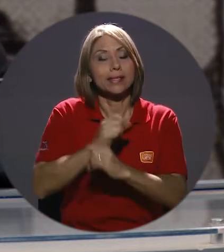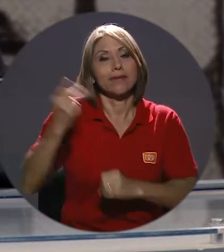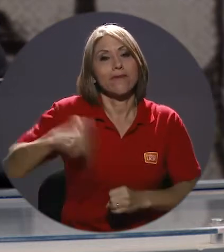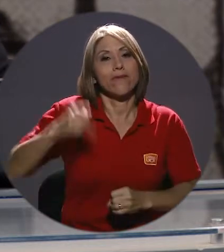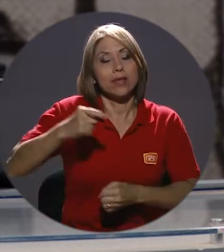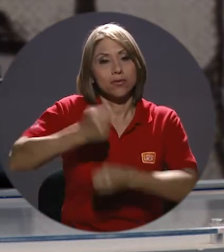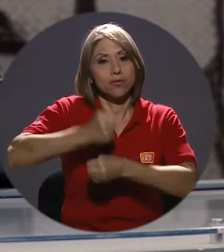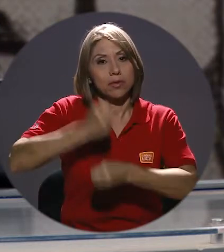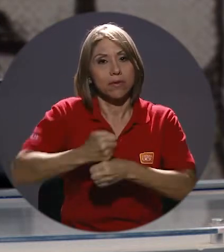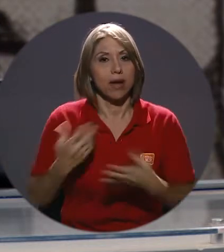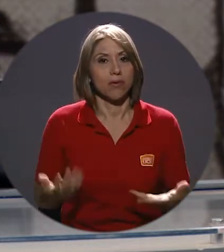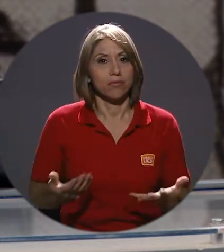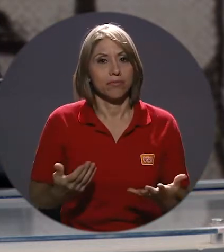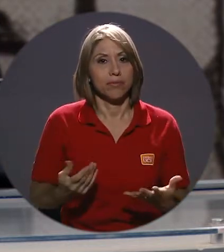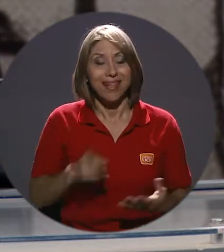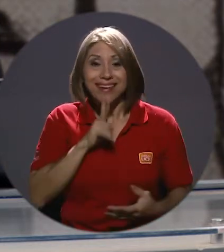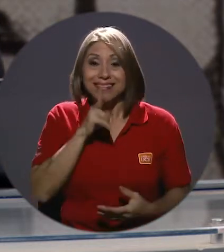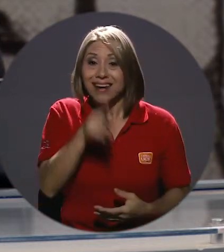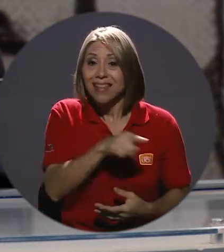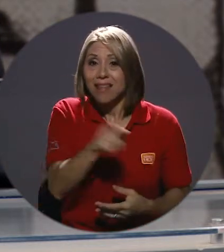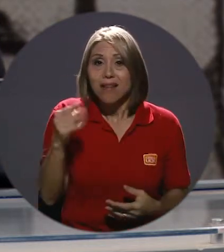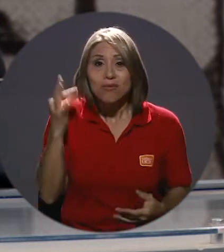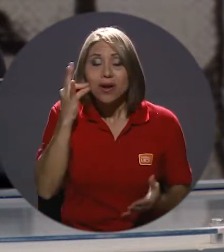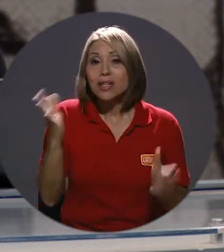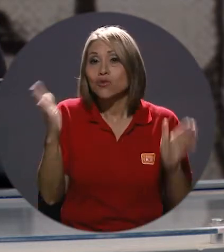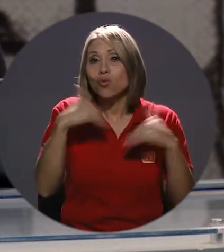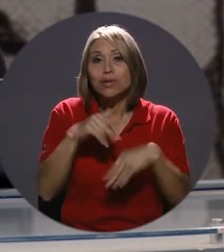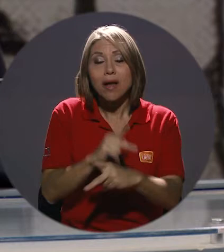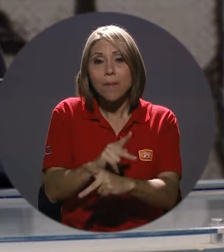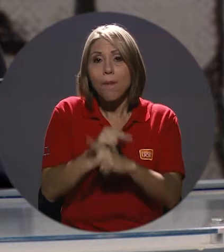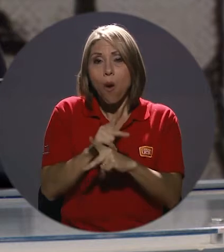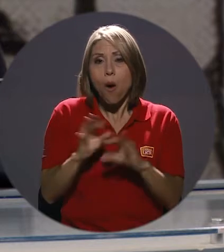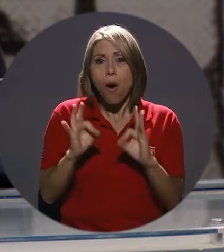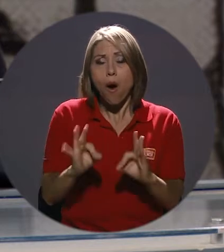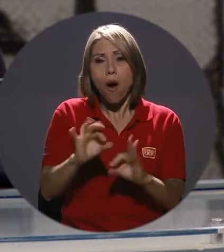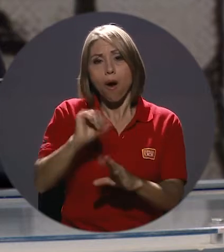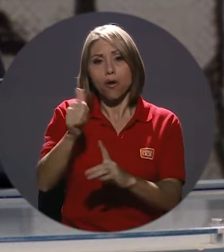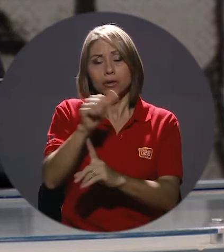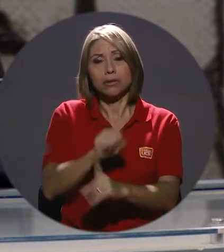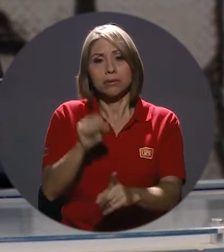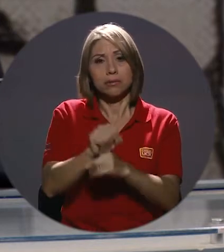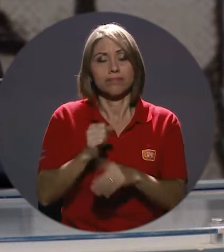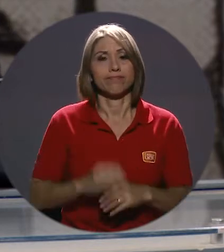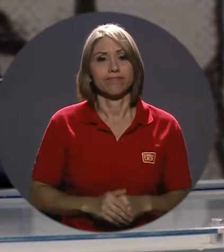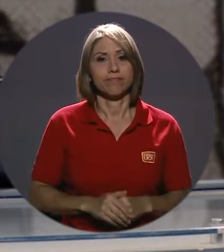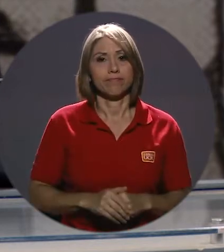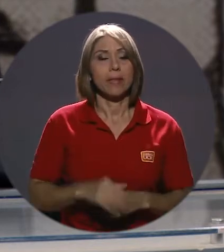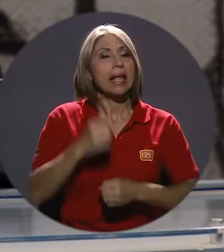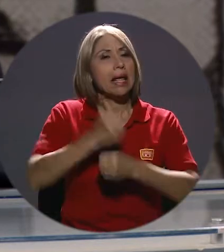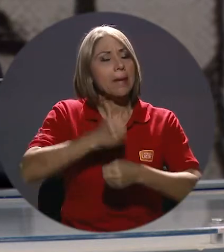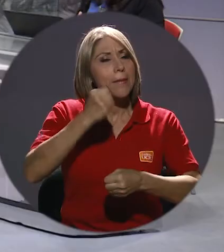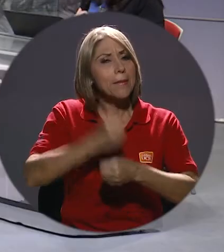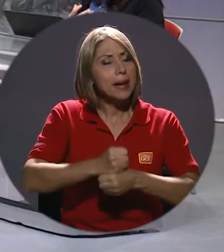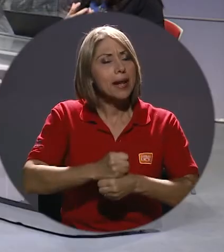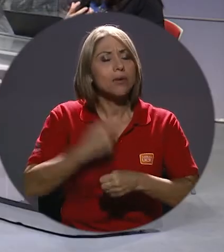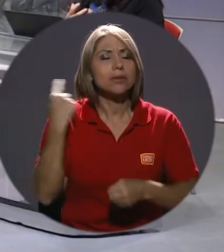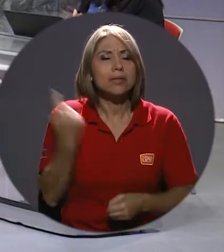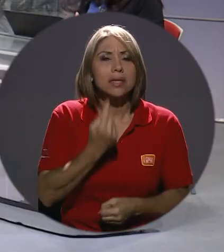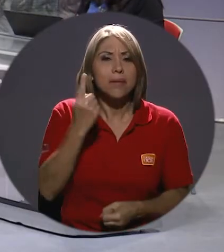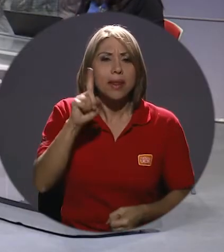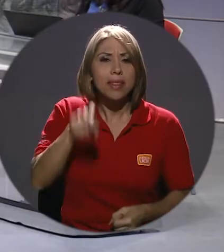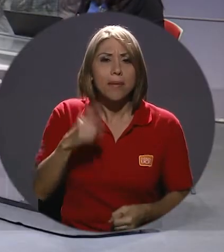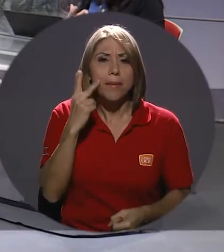en general estar desprotegida ante otras situaciones, ¿verdad? Entonces el empleo hay que verlo siempre